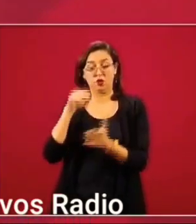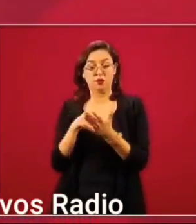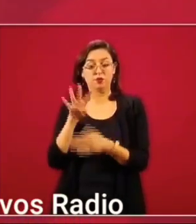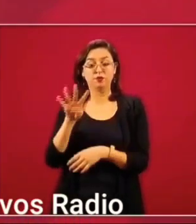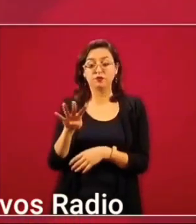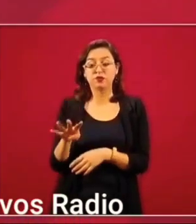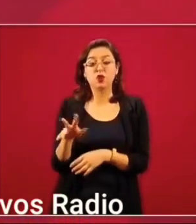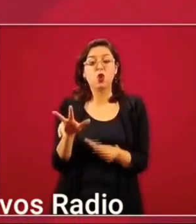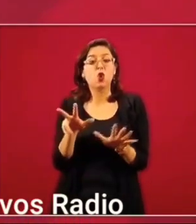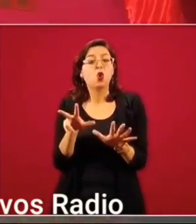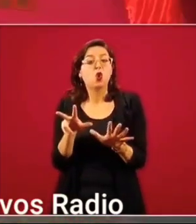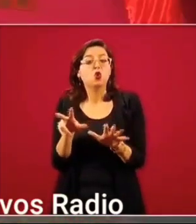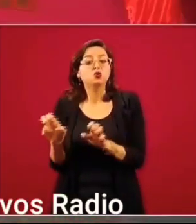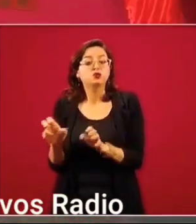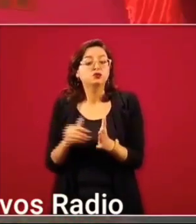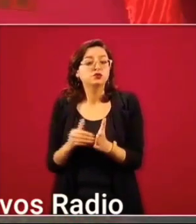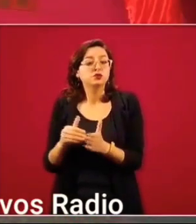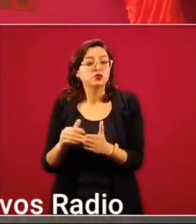800